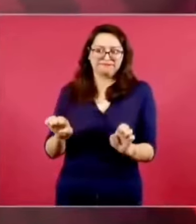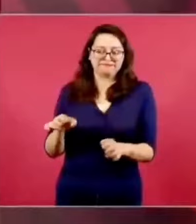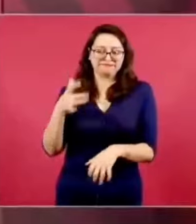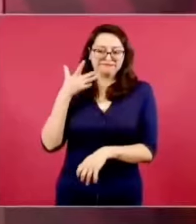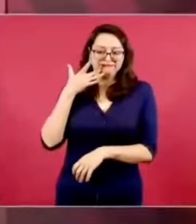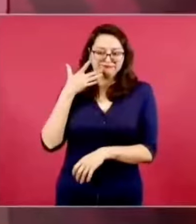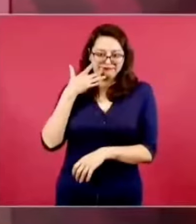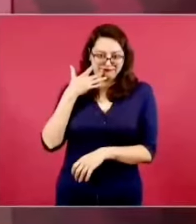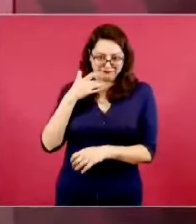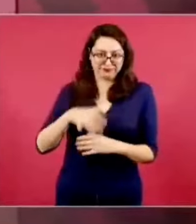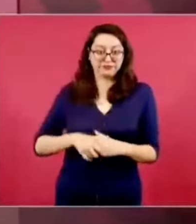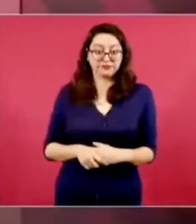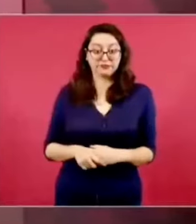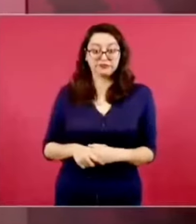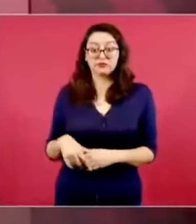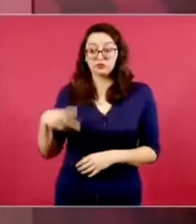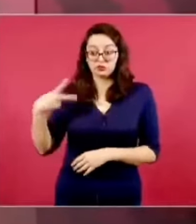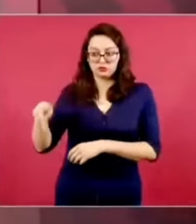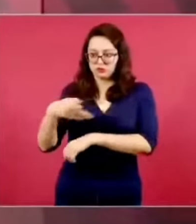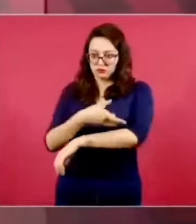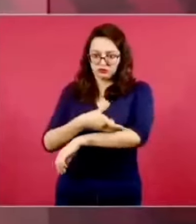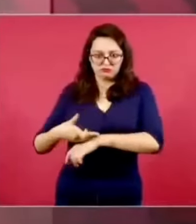Coyoacán su